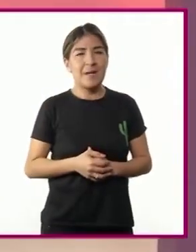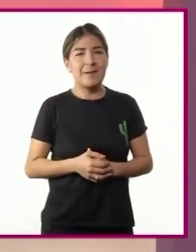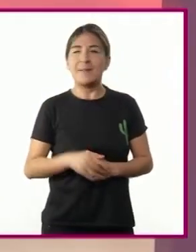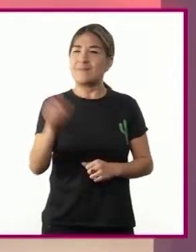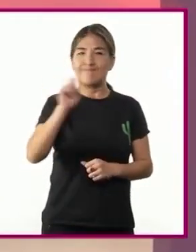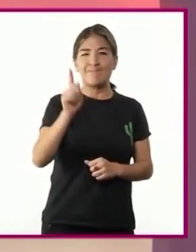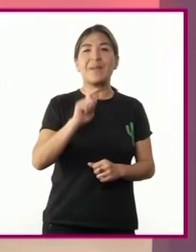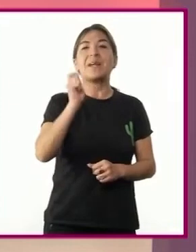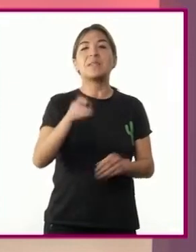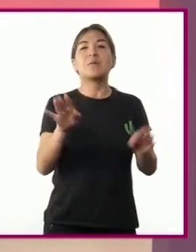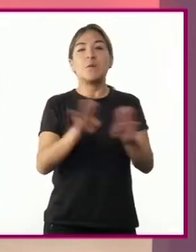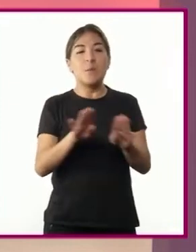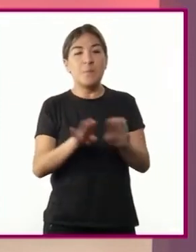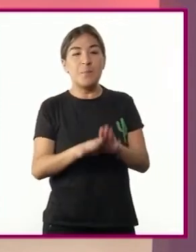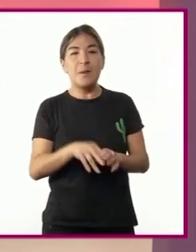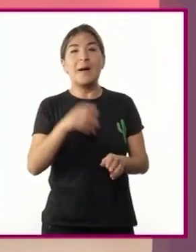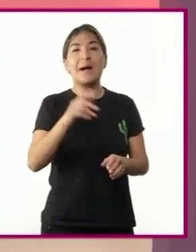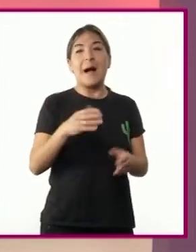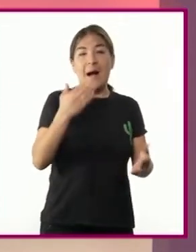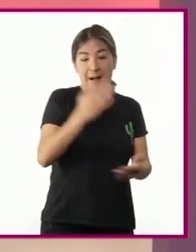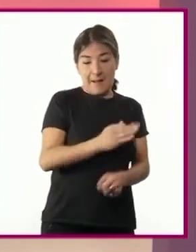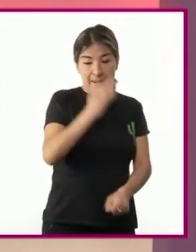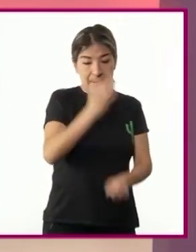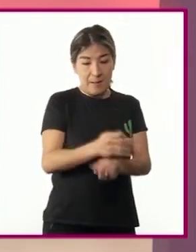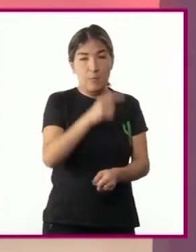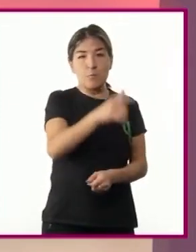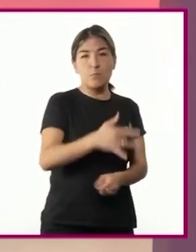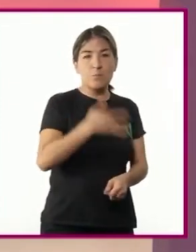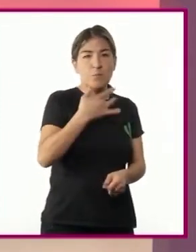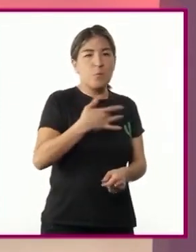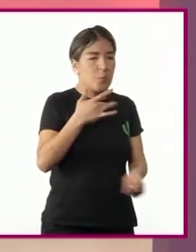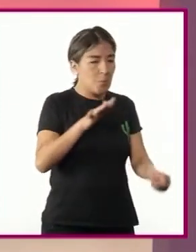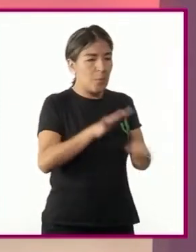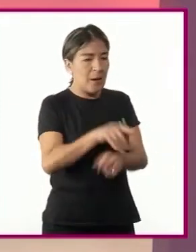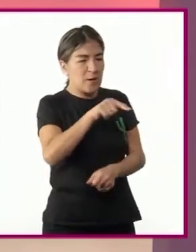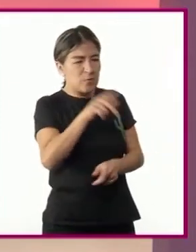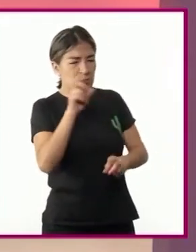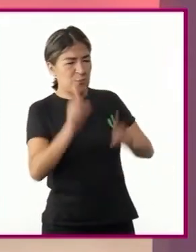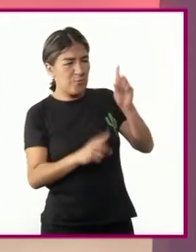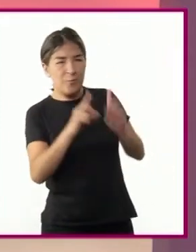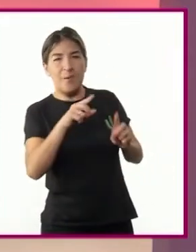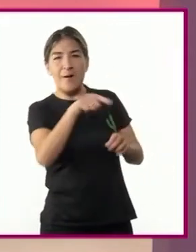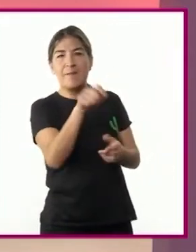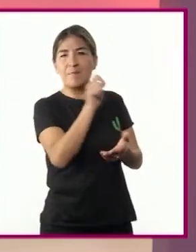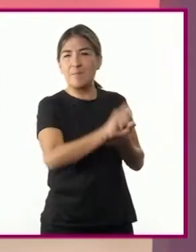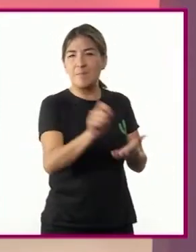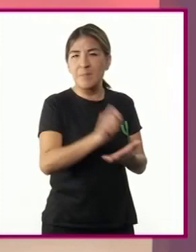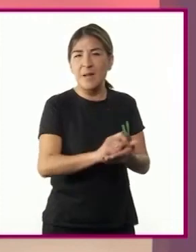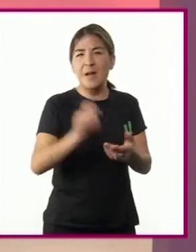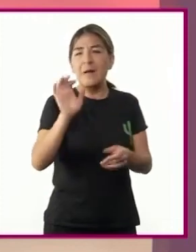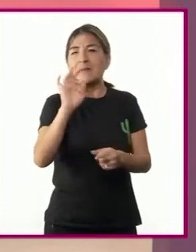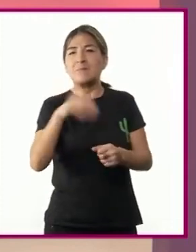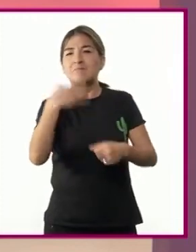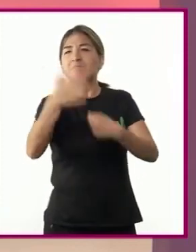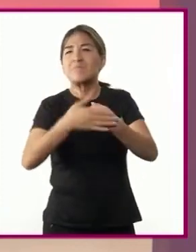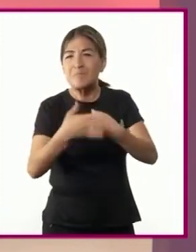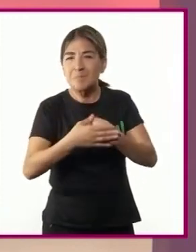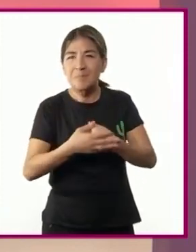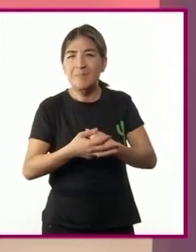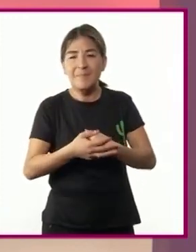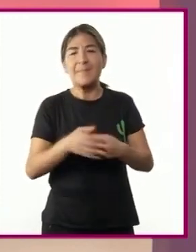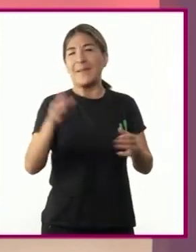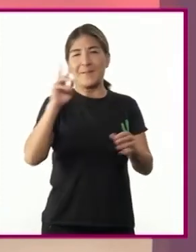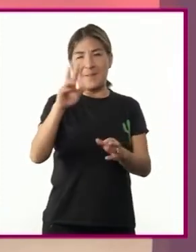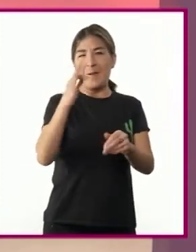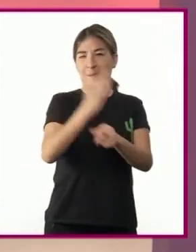de un momento posterior al que se expresa la situación hipotética. ¿Qué te parece si vemos